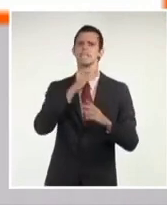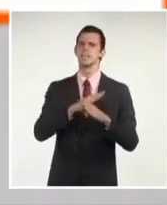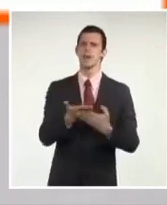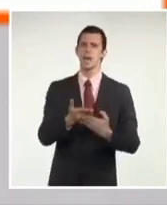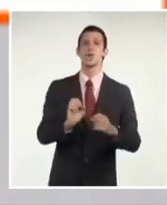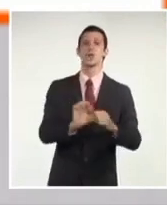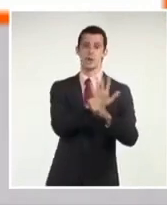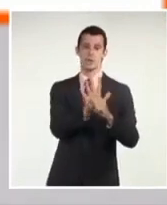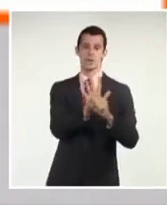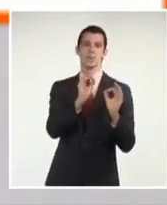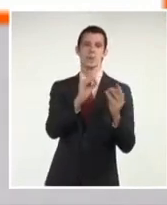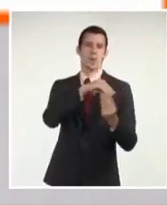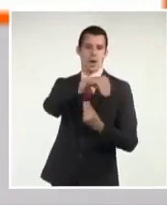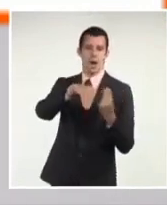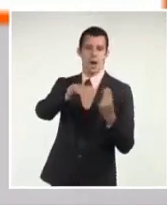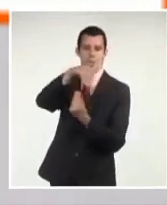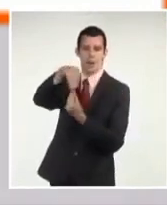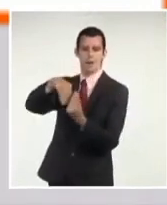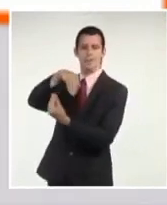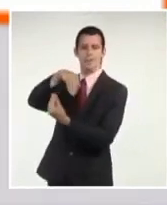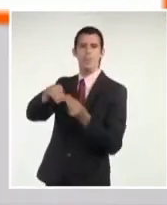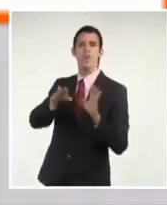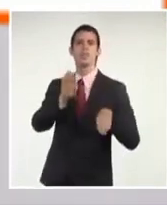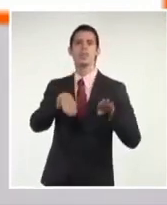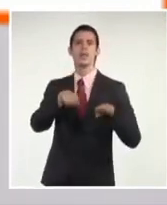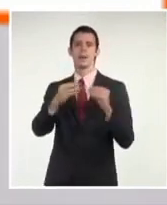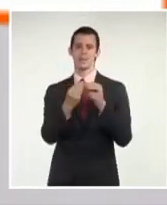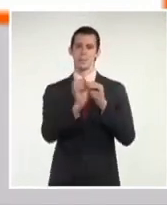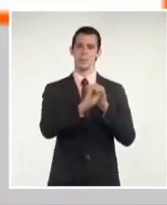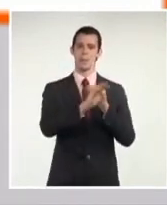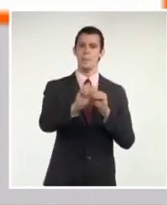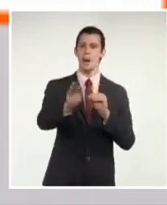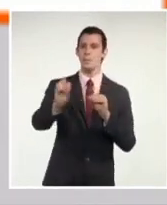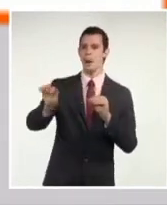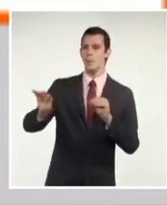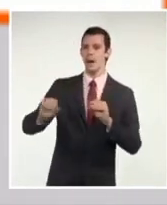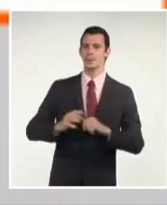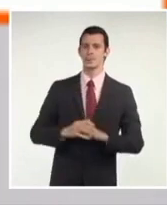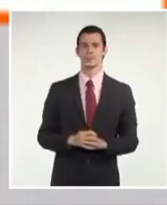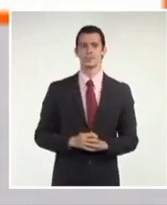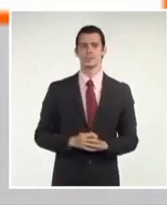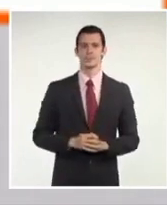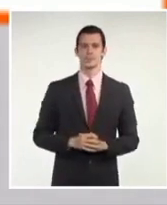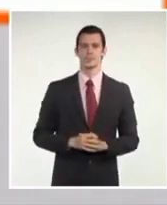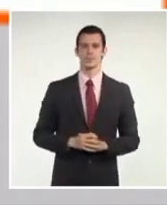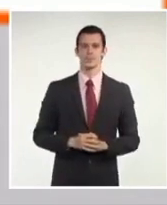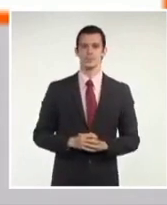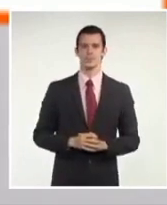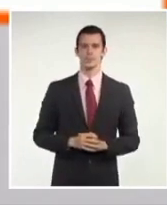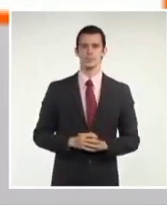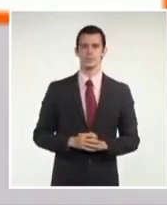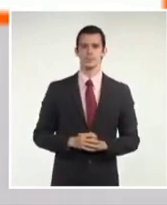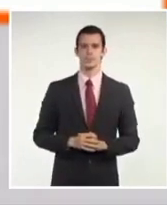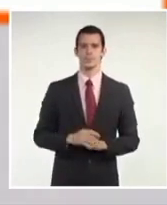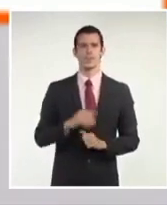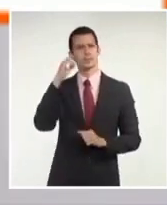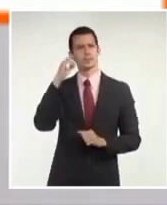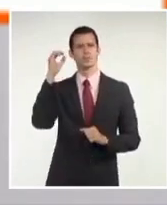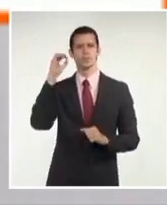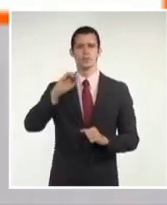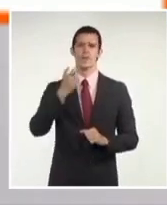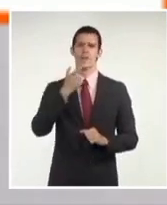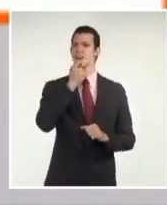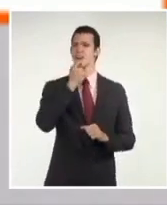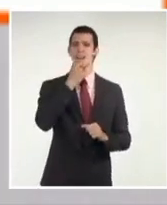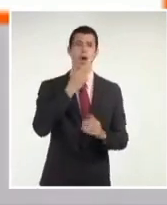aceptadas, pero la que más se utilizan es la nomenclatura griega, el alfabeto griego, alfa, beta, gamma y delta. Y ustedes dirán, bueno, la delta todos